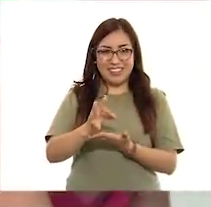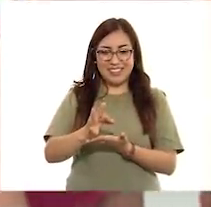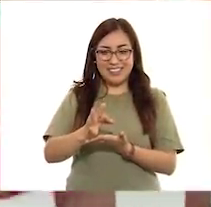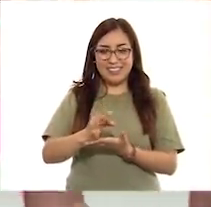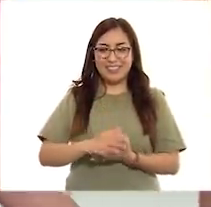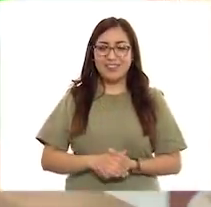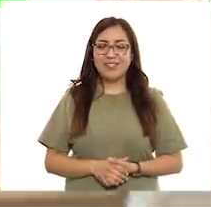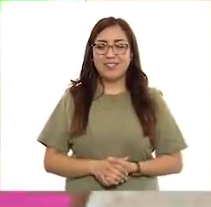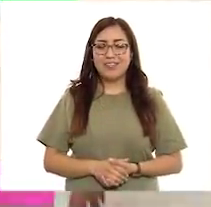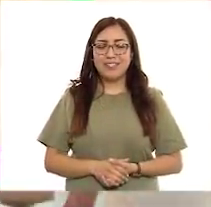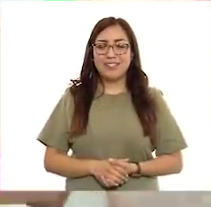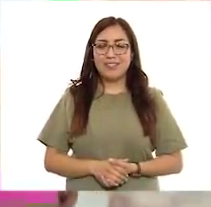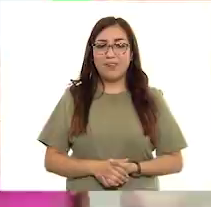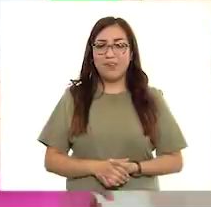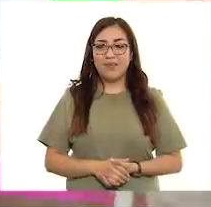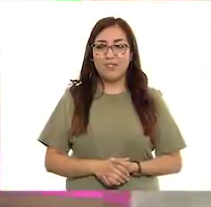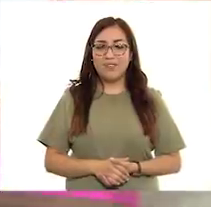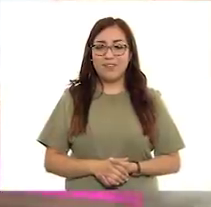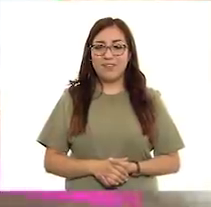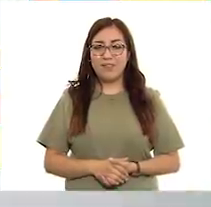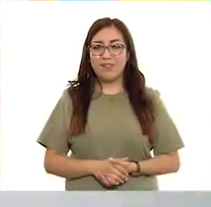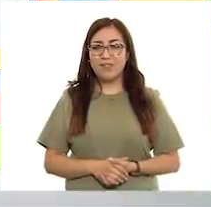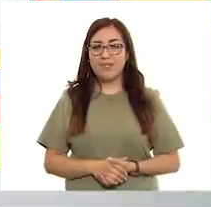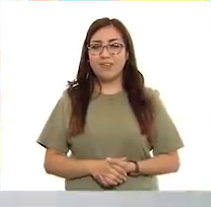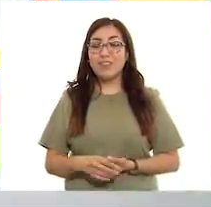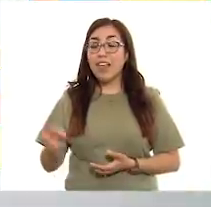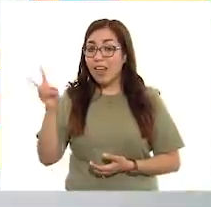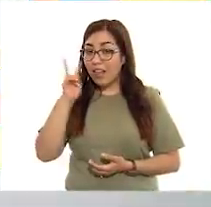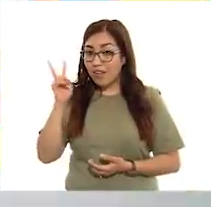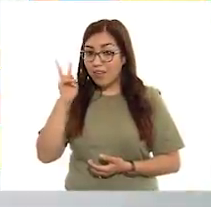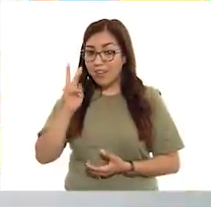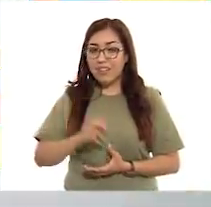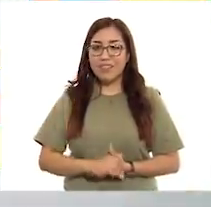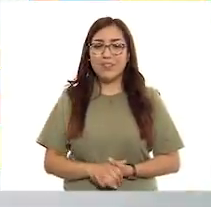a comprobarlo, no sea que no sea verdad.